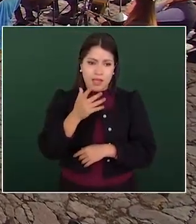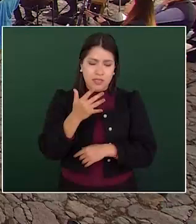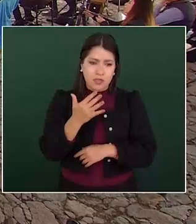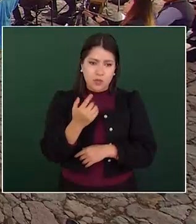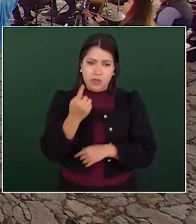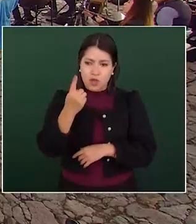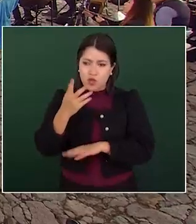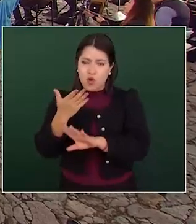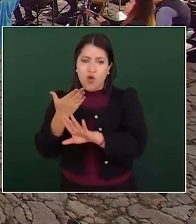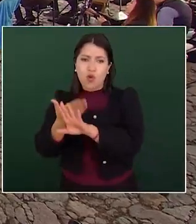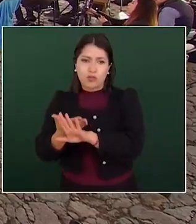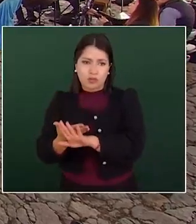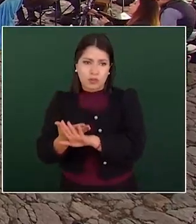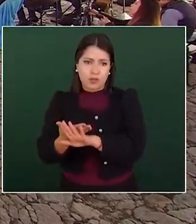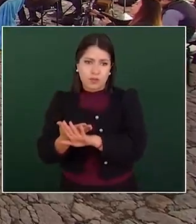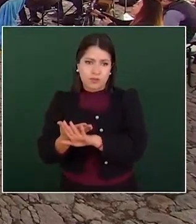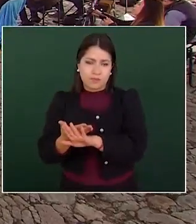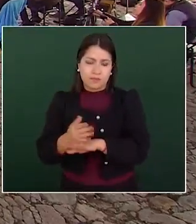contra.